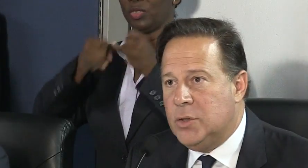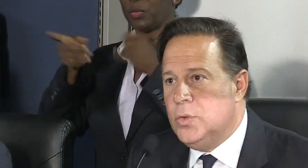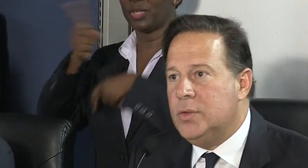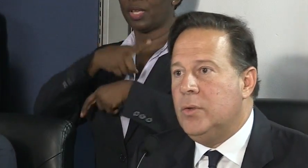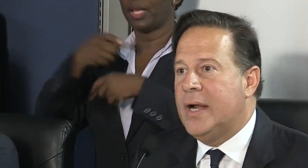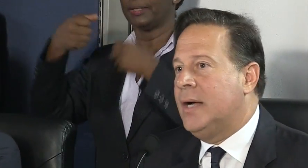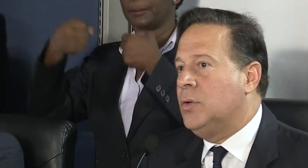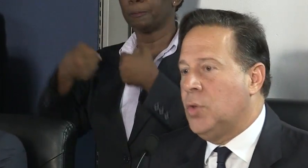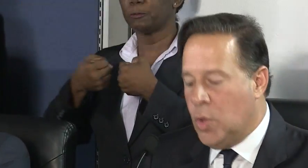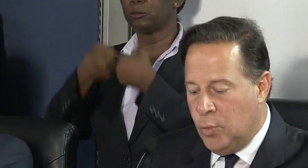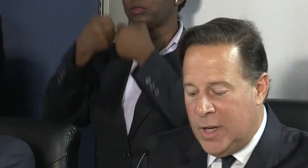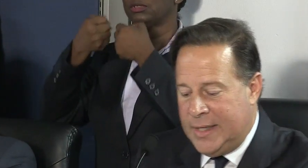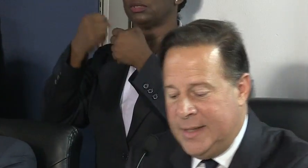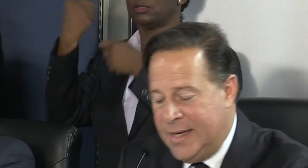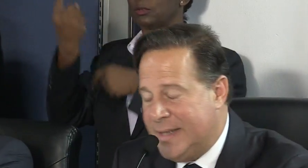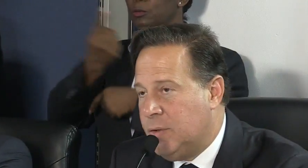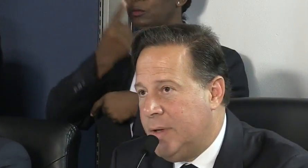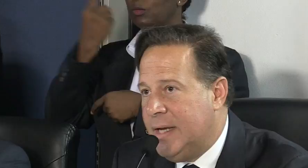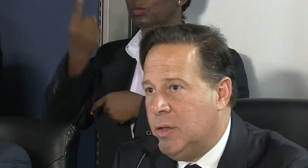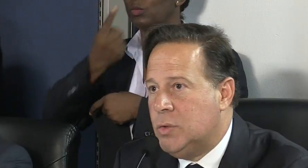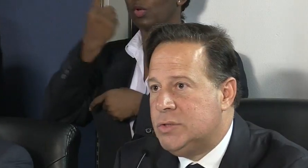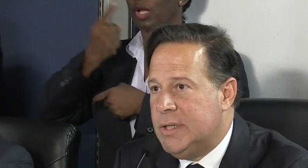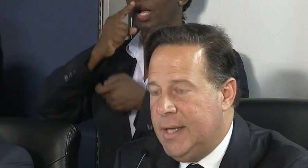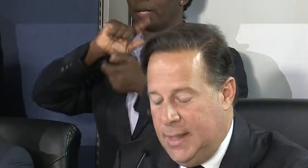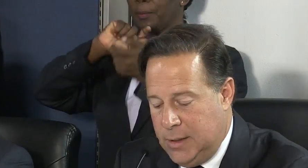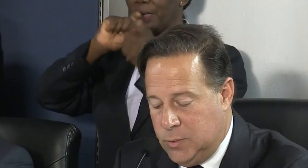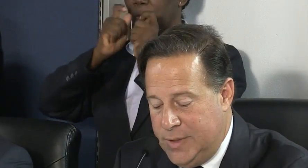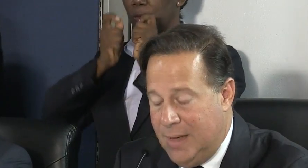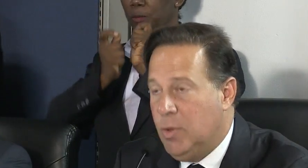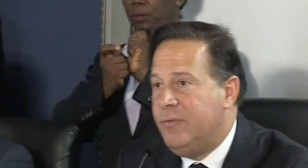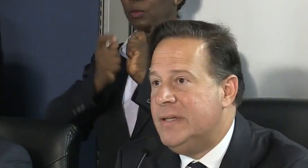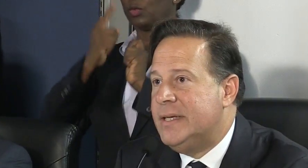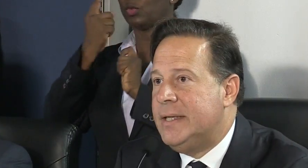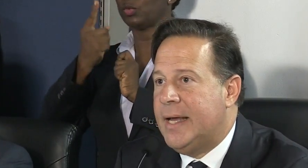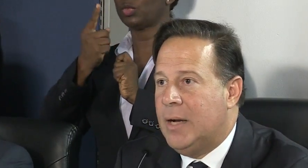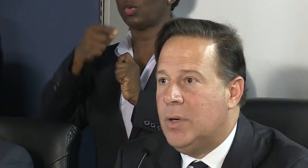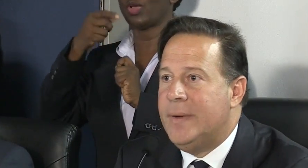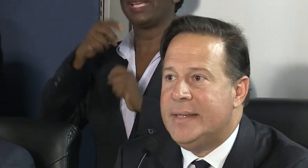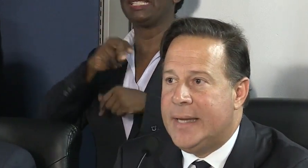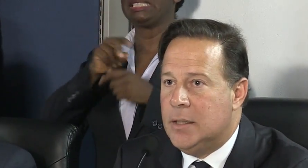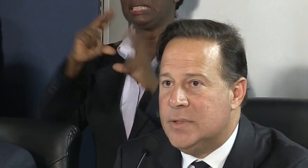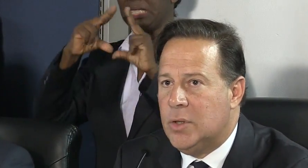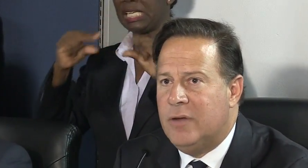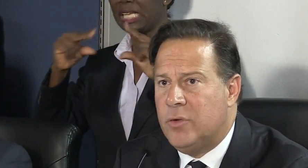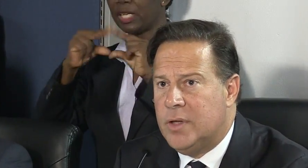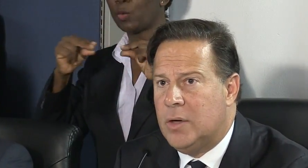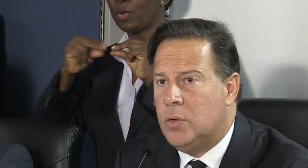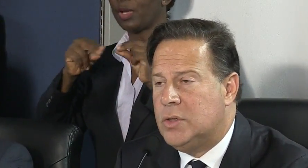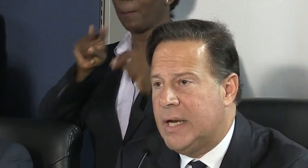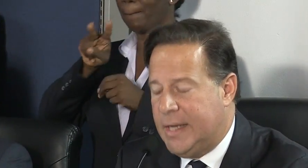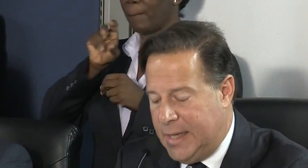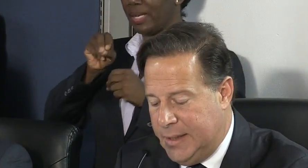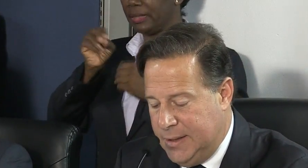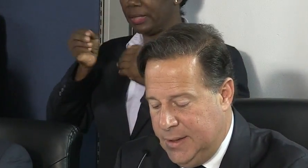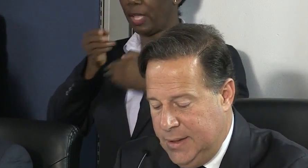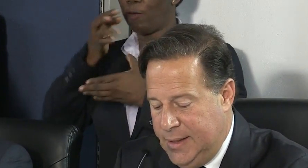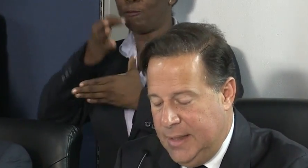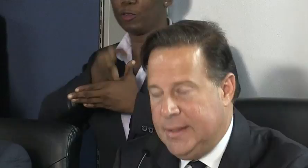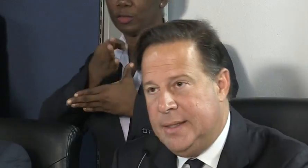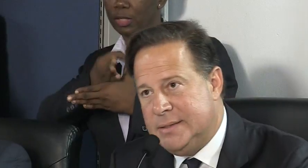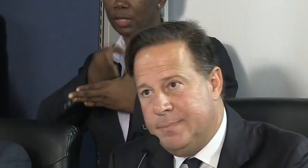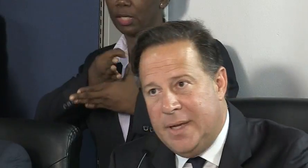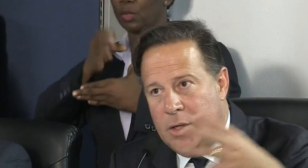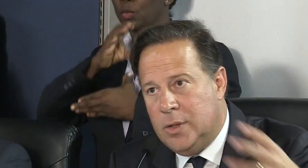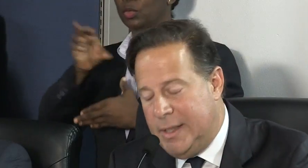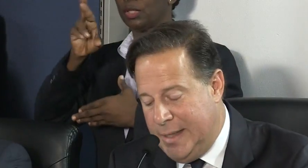Ante el impacto de huracán Otto como un huracán de categoría 2 en la comunidad de Bluefields en Nicaragua, a 20 kilómetros de la frontera con Costa Rica, y